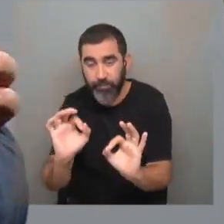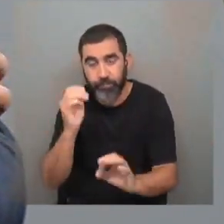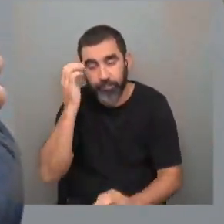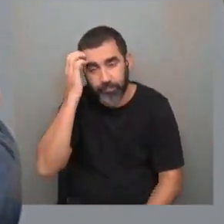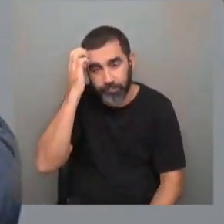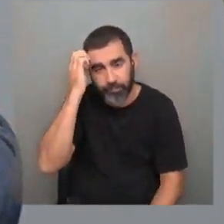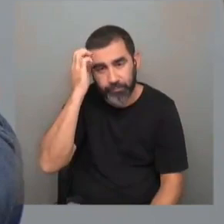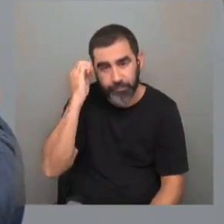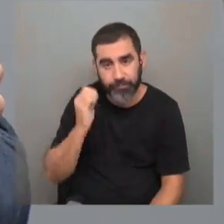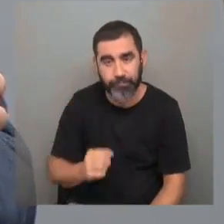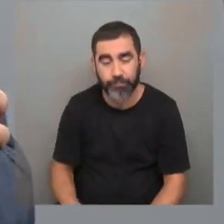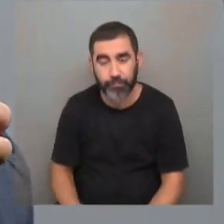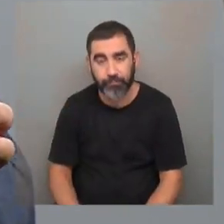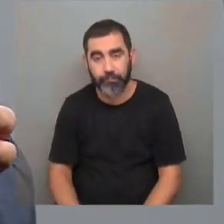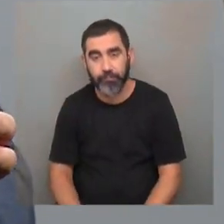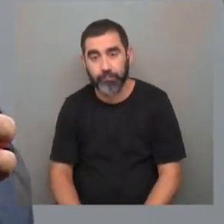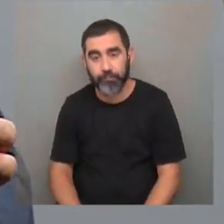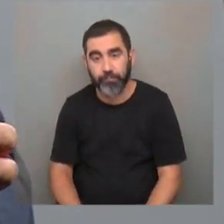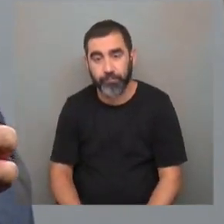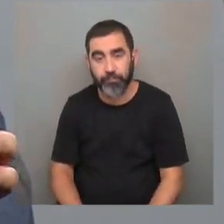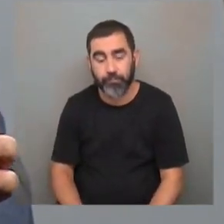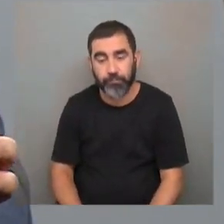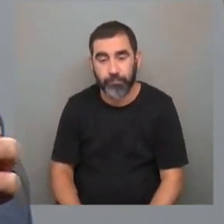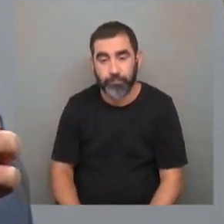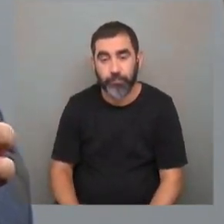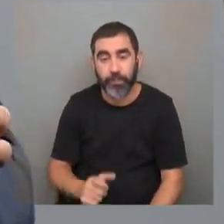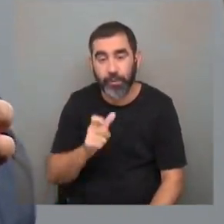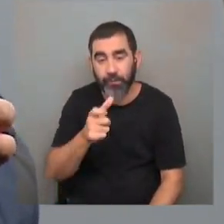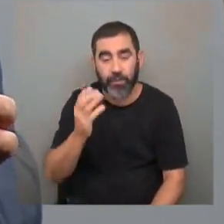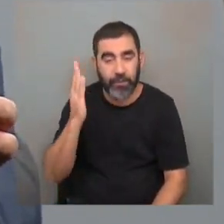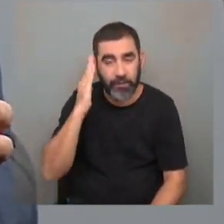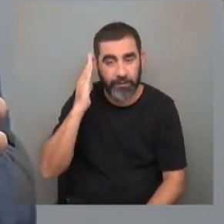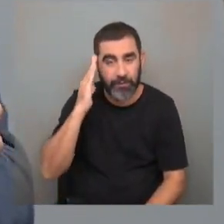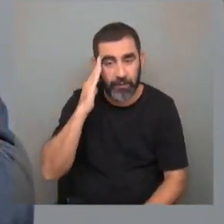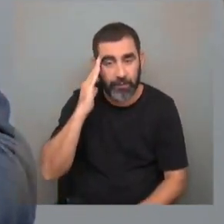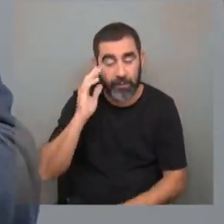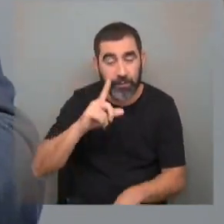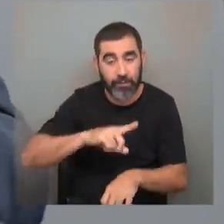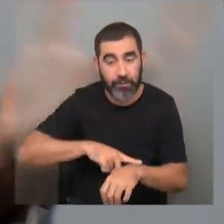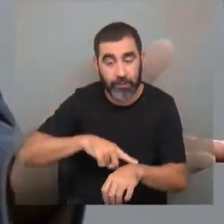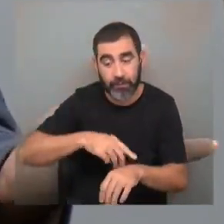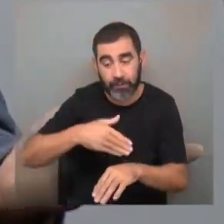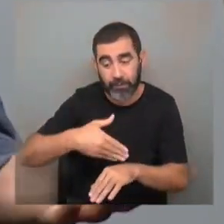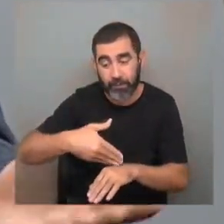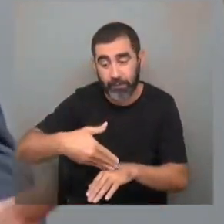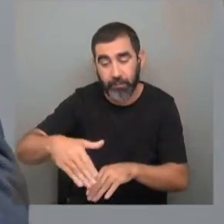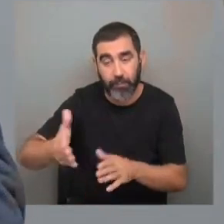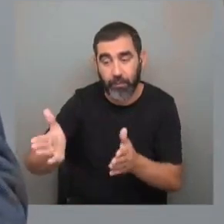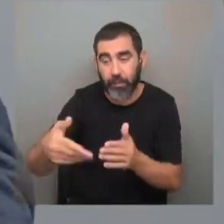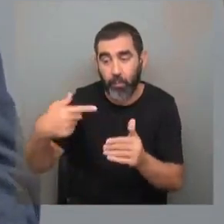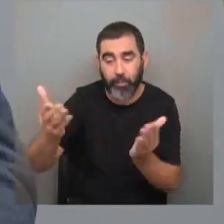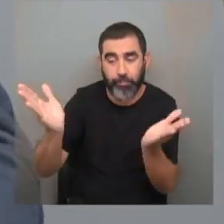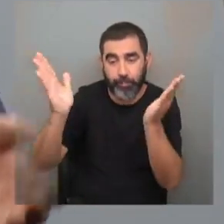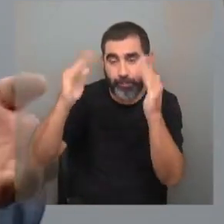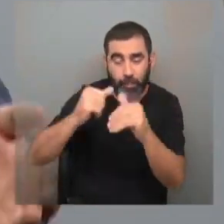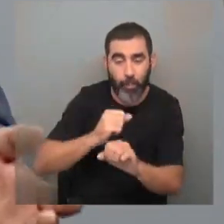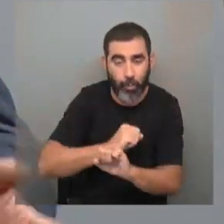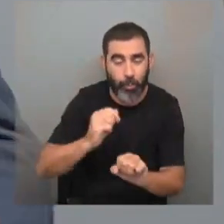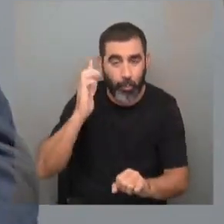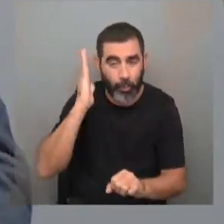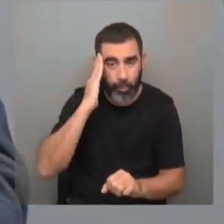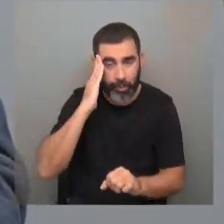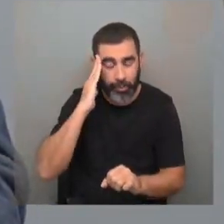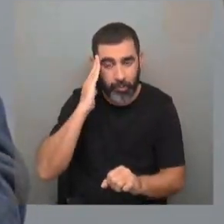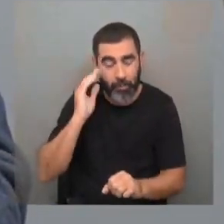precisión, entonces implica que yo voy a poder predecir hasta una cantidad de tiempo y luego pierdo la capacidad de predicción. Ese